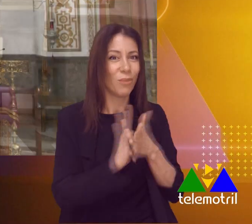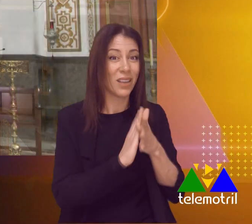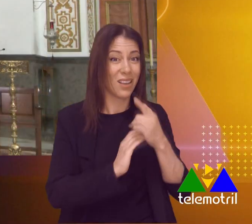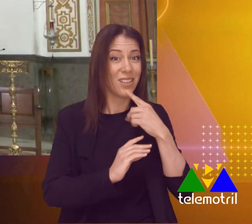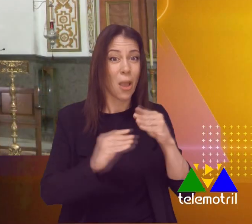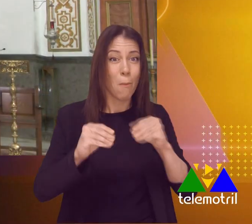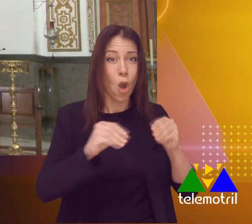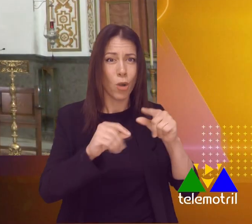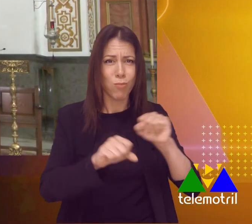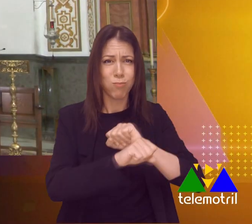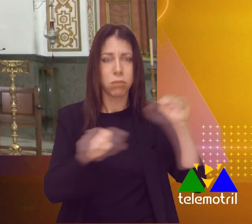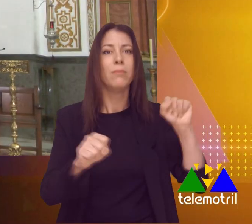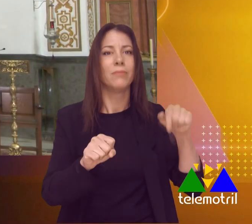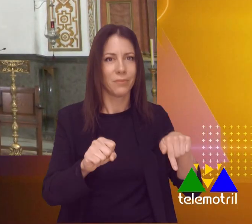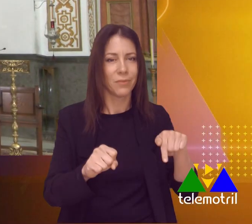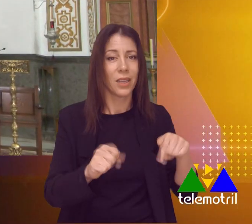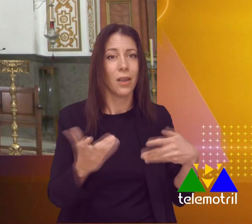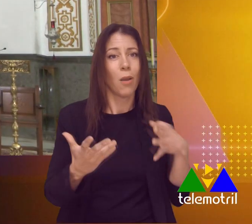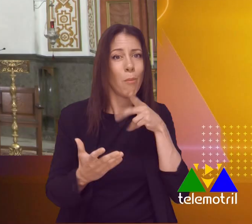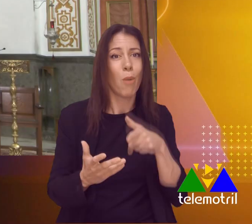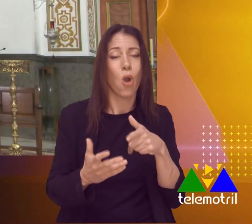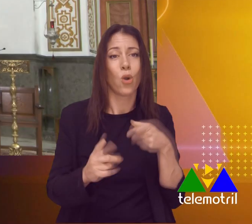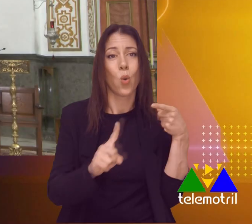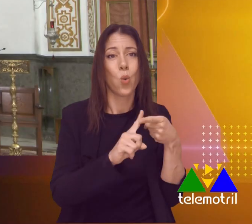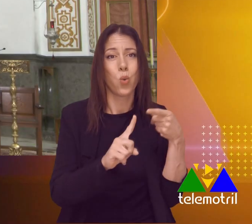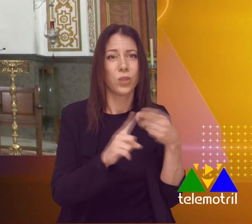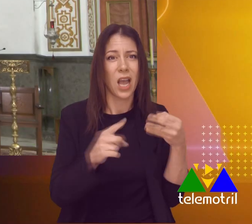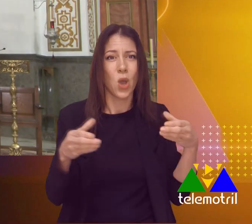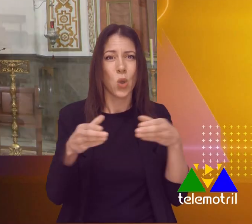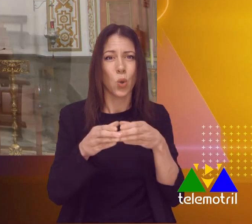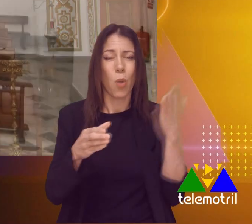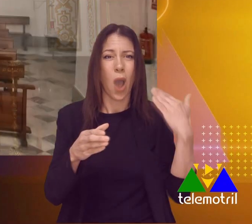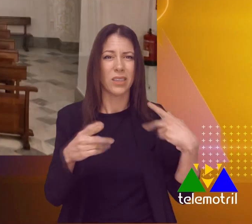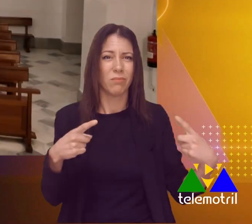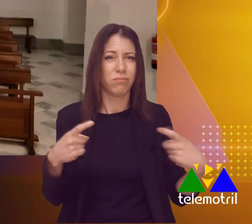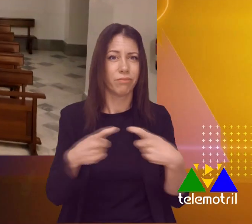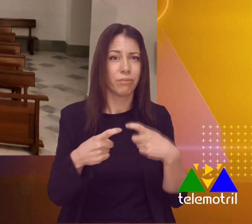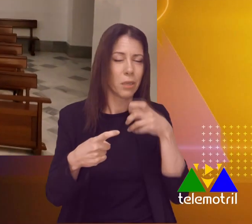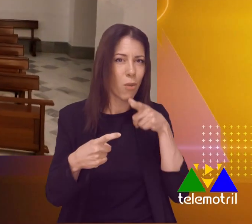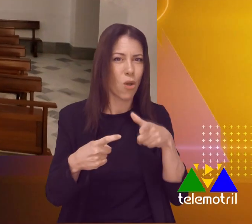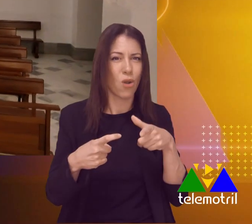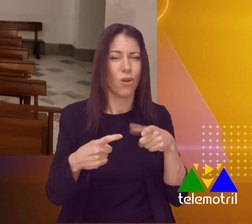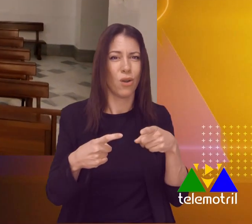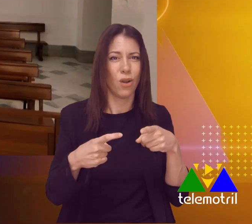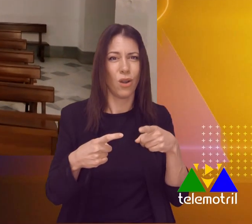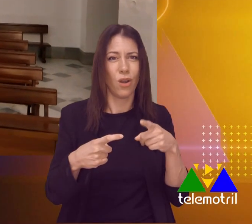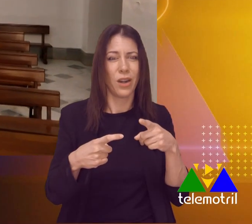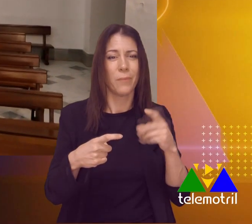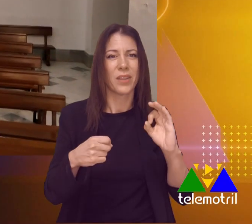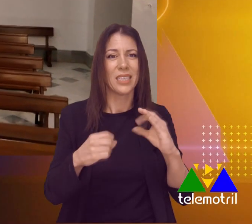citado, explota el polvorín que las tropas nacionales habían usado la crista de la capilla de los